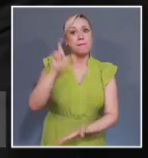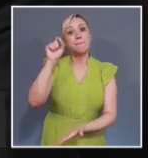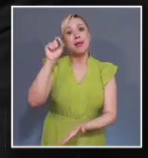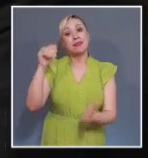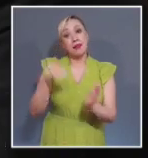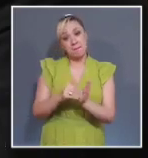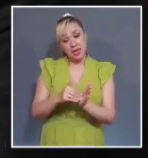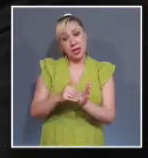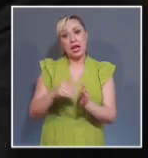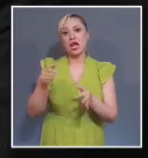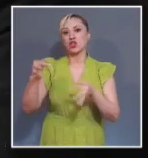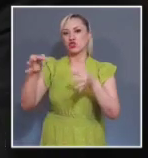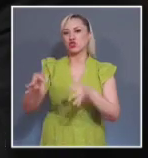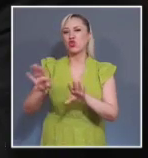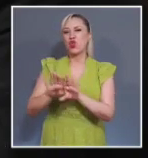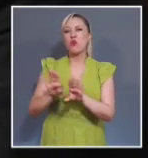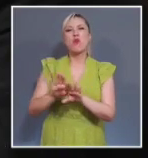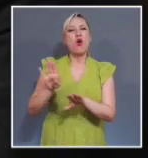ordinarios,